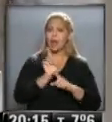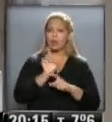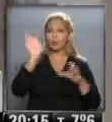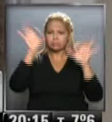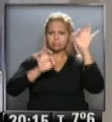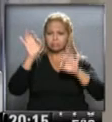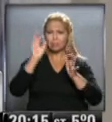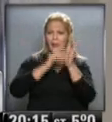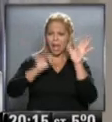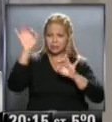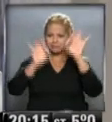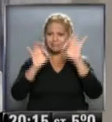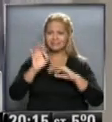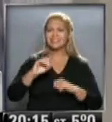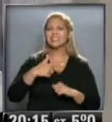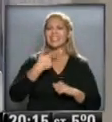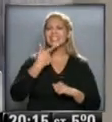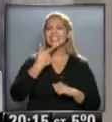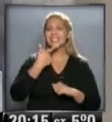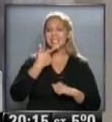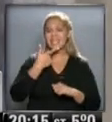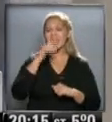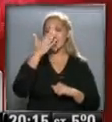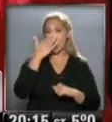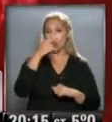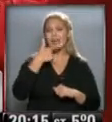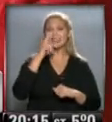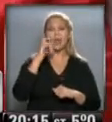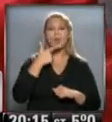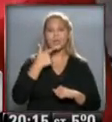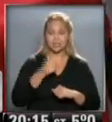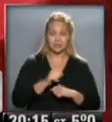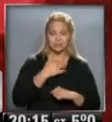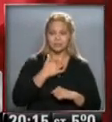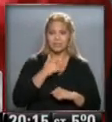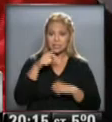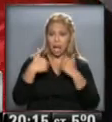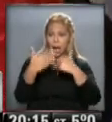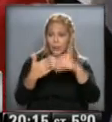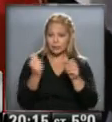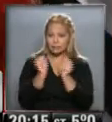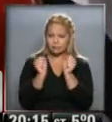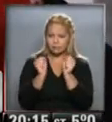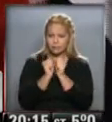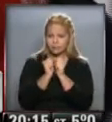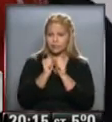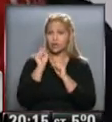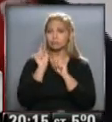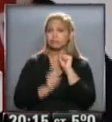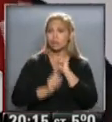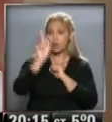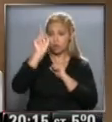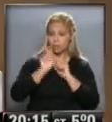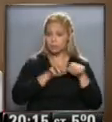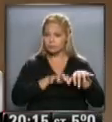nevada aislada en las sierras de San Luis y en Córdoba. El aire frío sigue su avance hasta el norte de nuestro país, hacia el norte de nuestro país se va esta